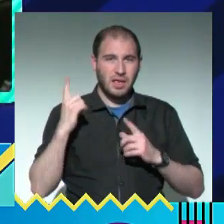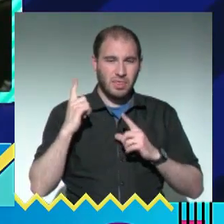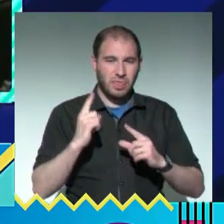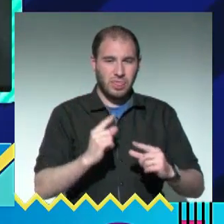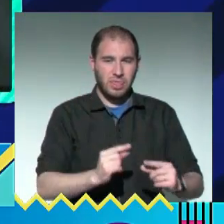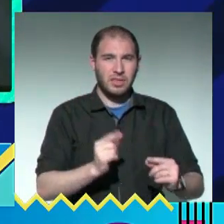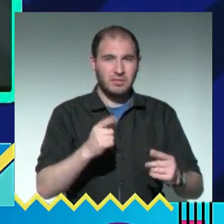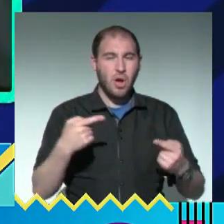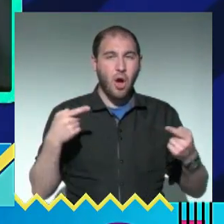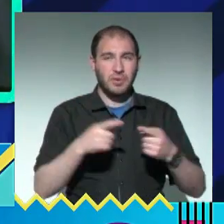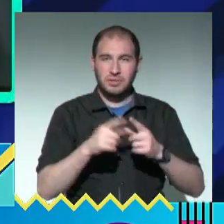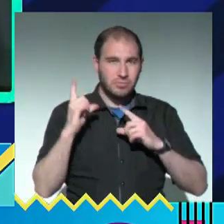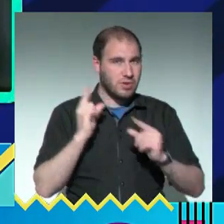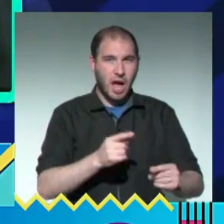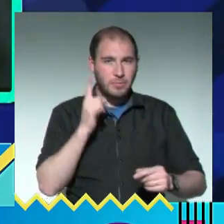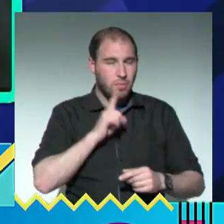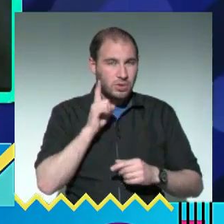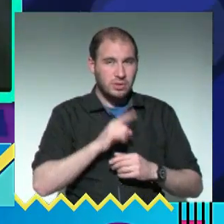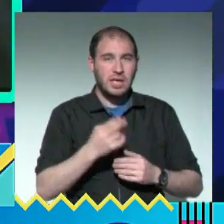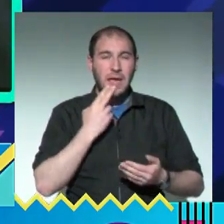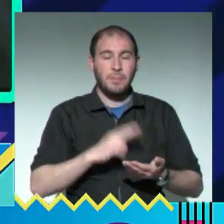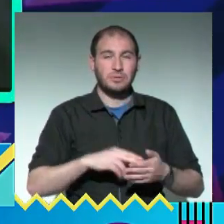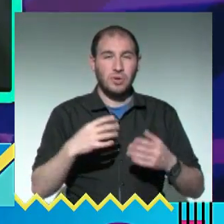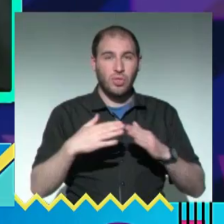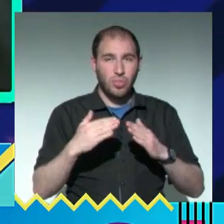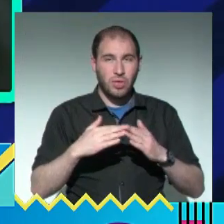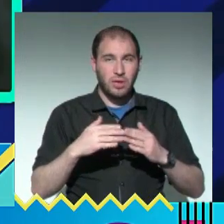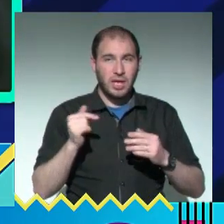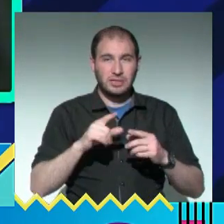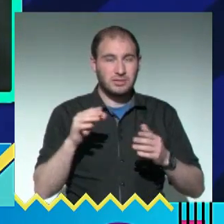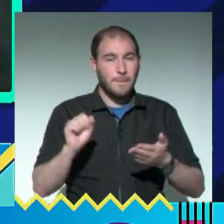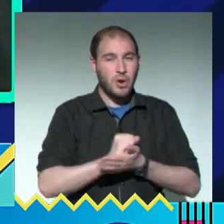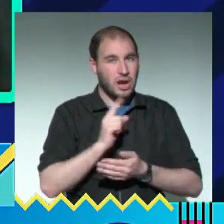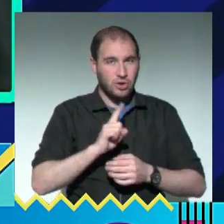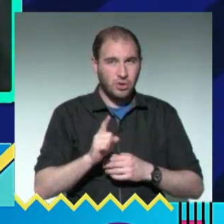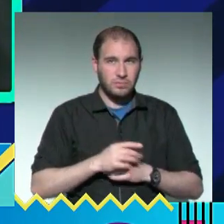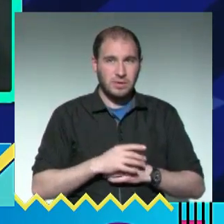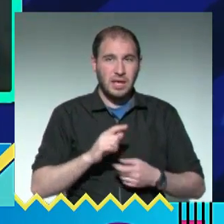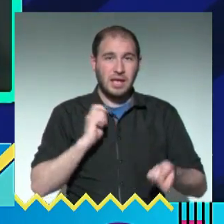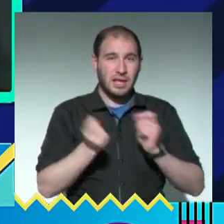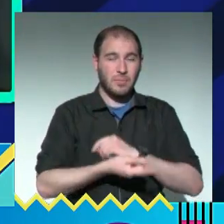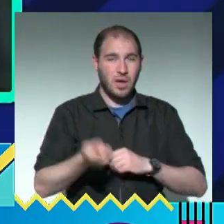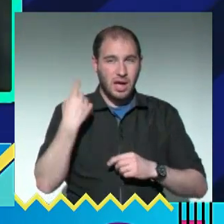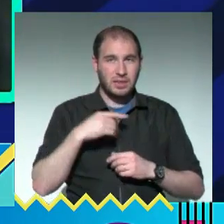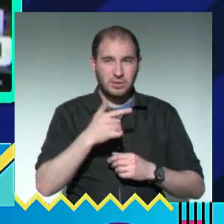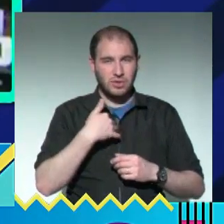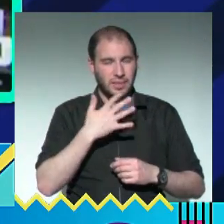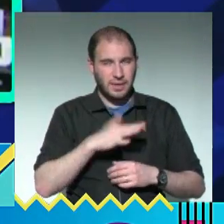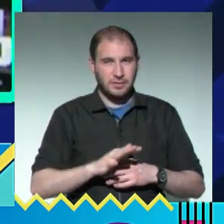y hay intenciones de que sea regresivo. El impuesto a los bienes personales no se debería haber tocado en la reforma tributaria, a mi